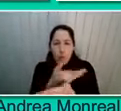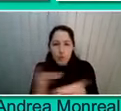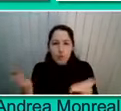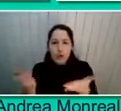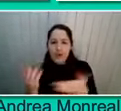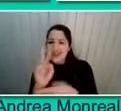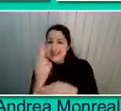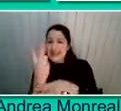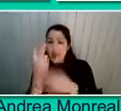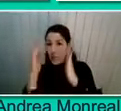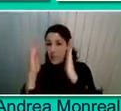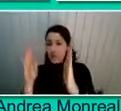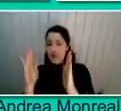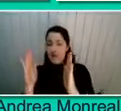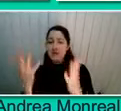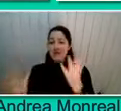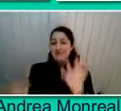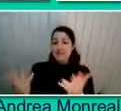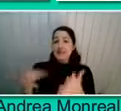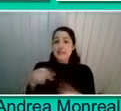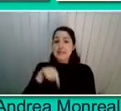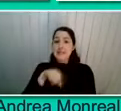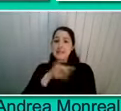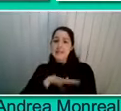a tener en el país?